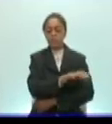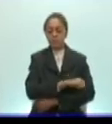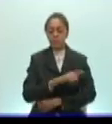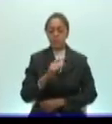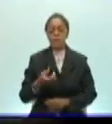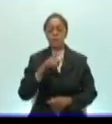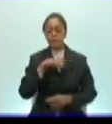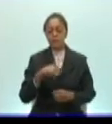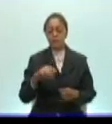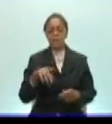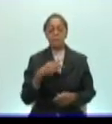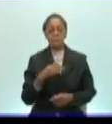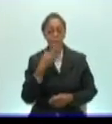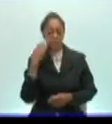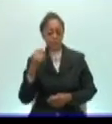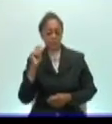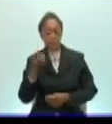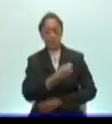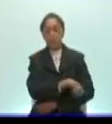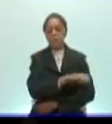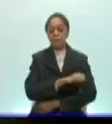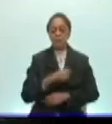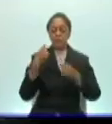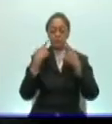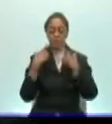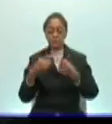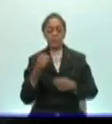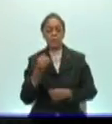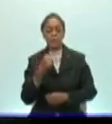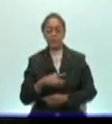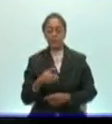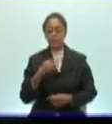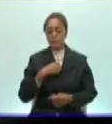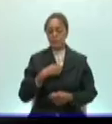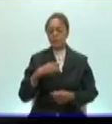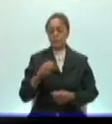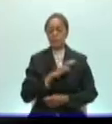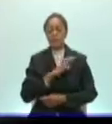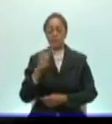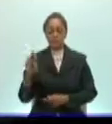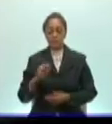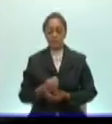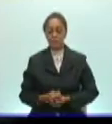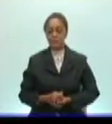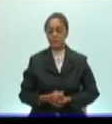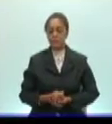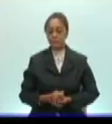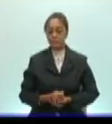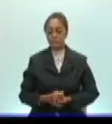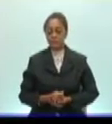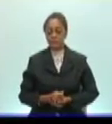estaría perdida. El pueblo es lo que importa y el pueblo lo tiene la revolución.